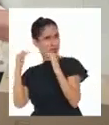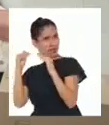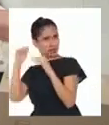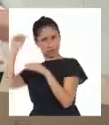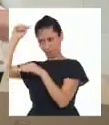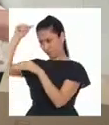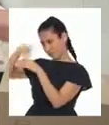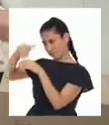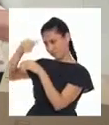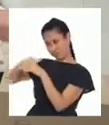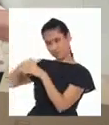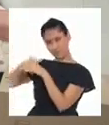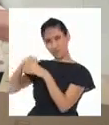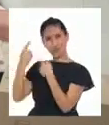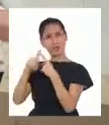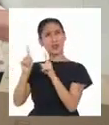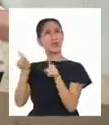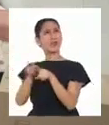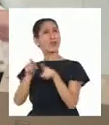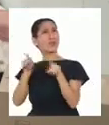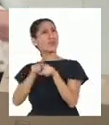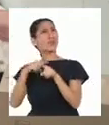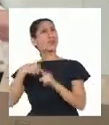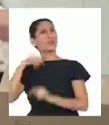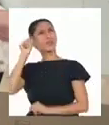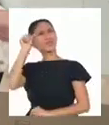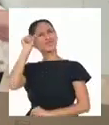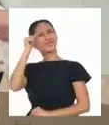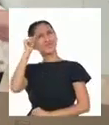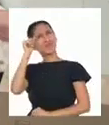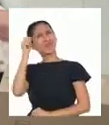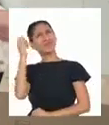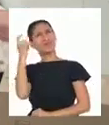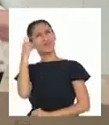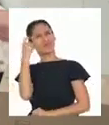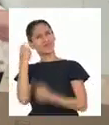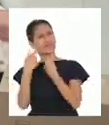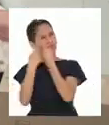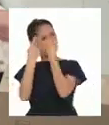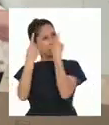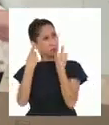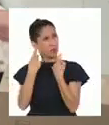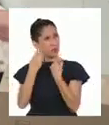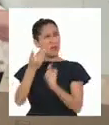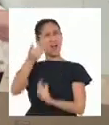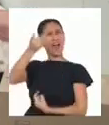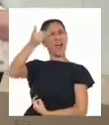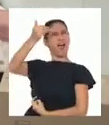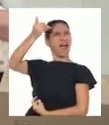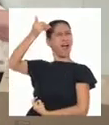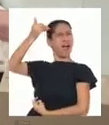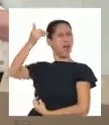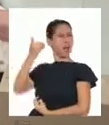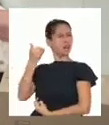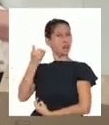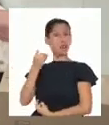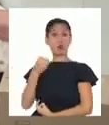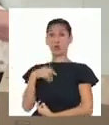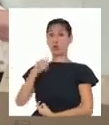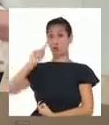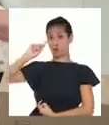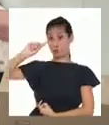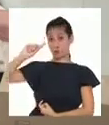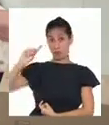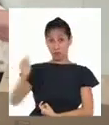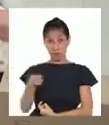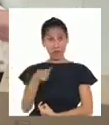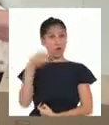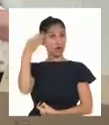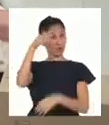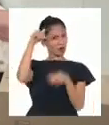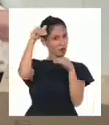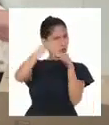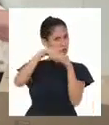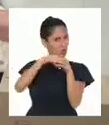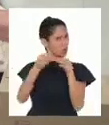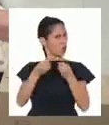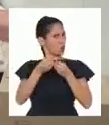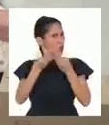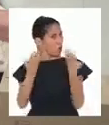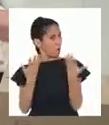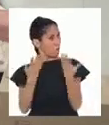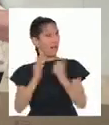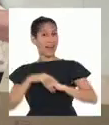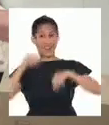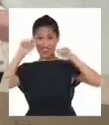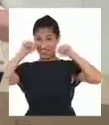las primeras elecciones en el Perú? Así que, ¿qué les parece si el programa de hoy lo dedicamos a conocer los procesos